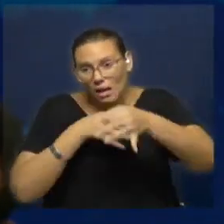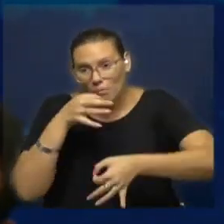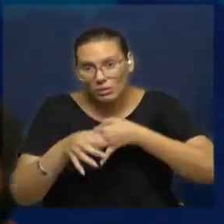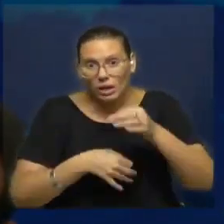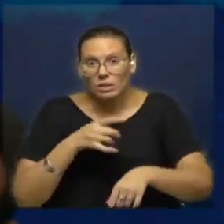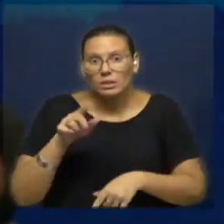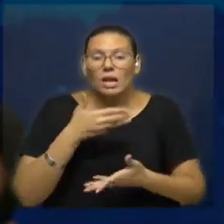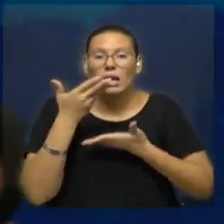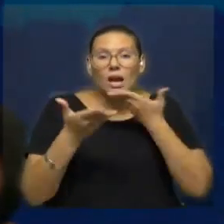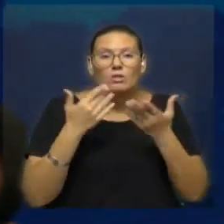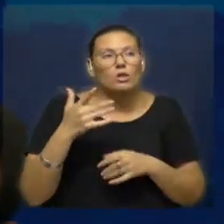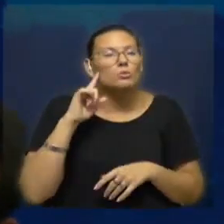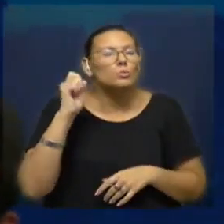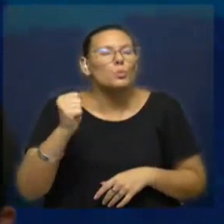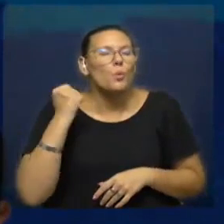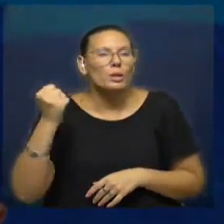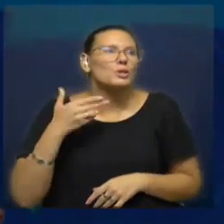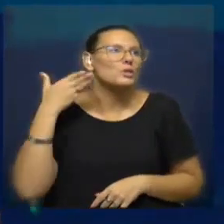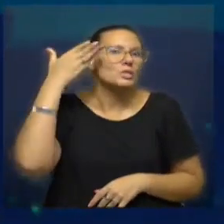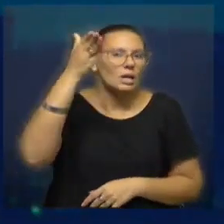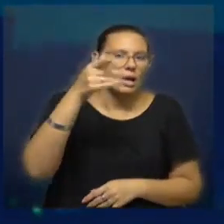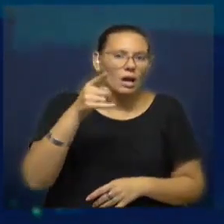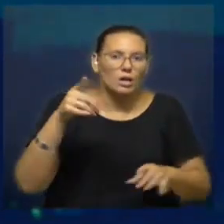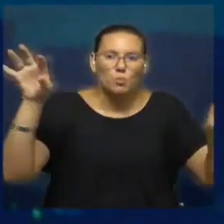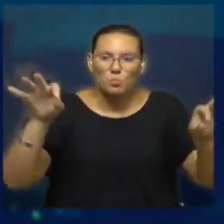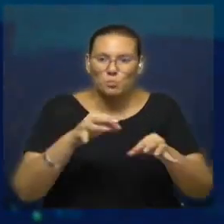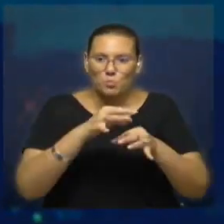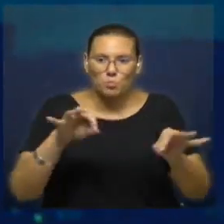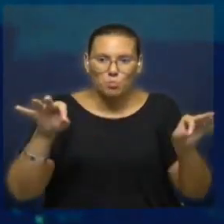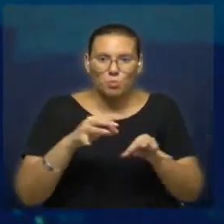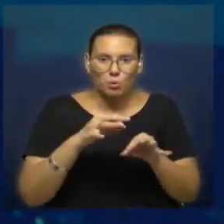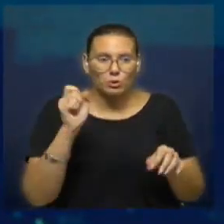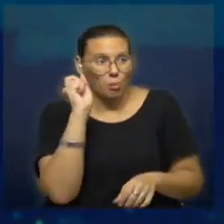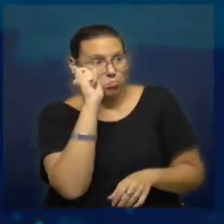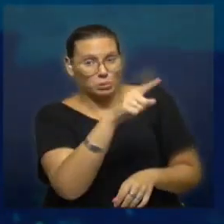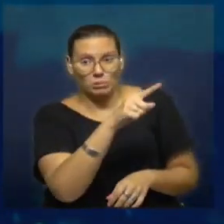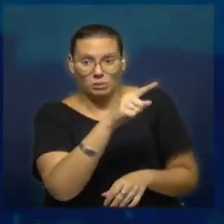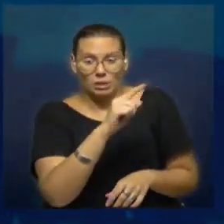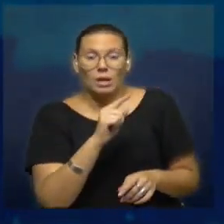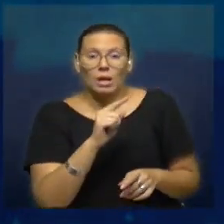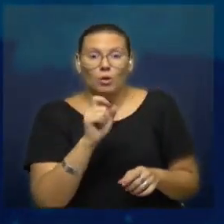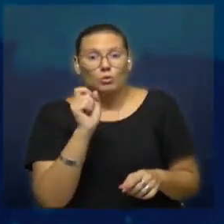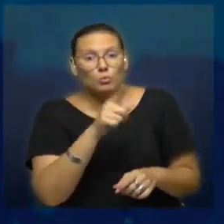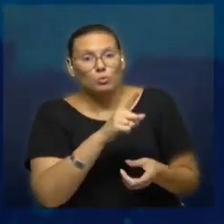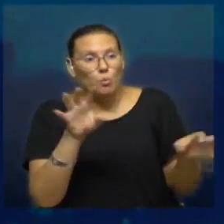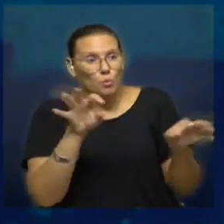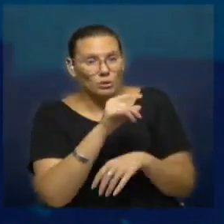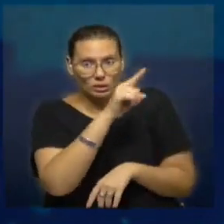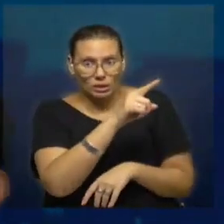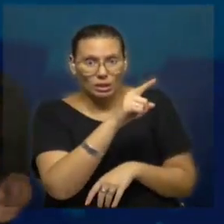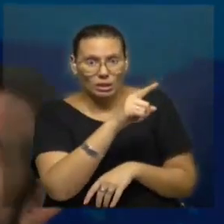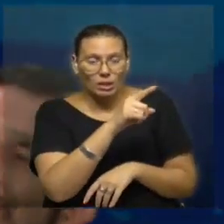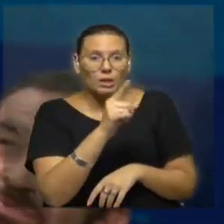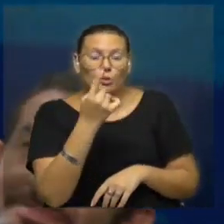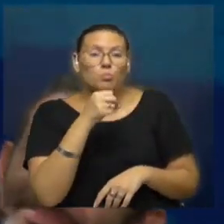la canción. Y mi sueño era llegar allá y encontrar músicos locales con sus folclores. Y